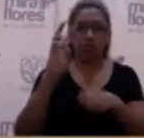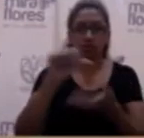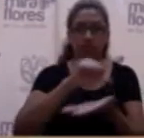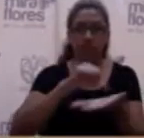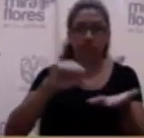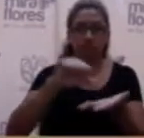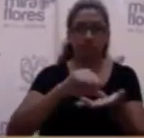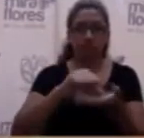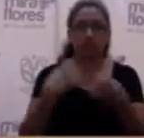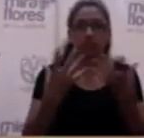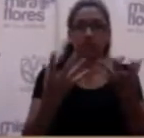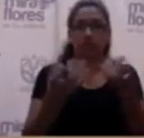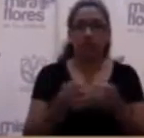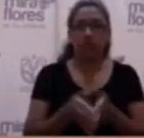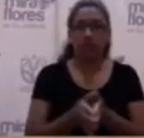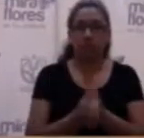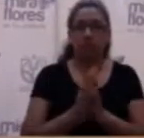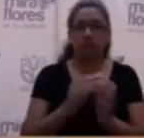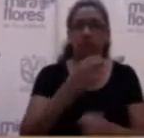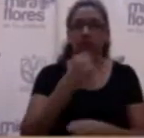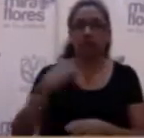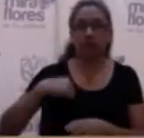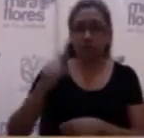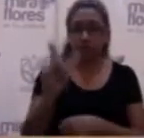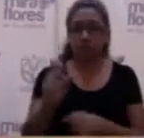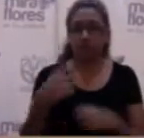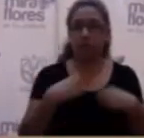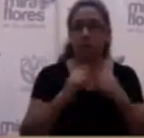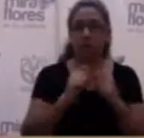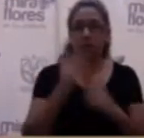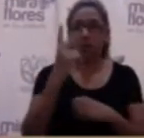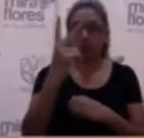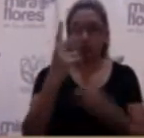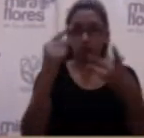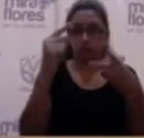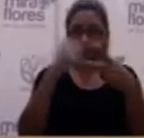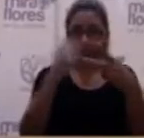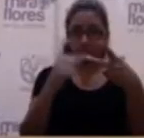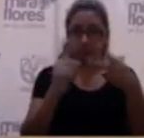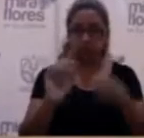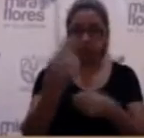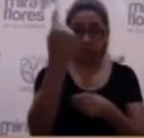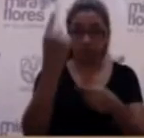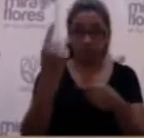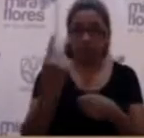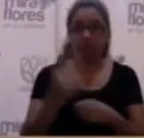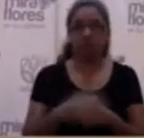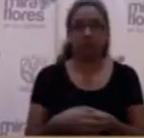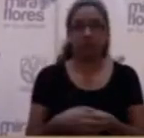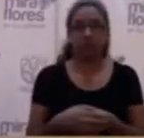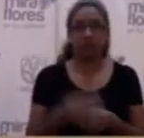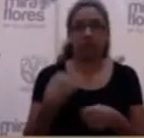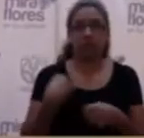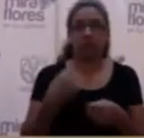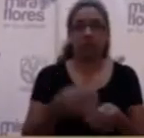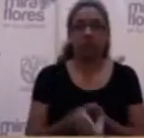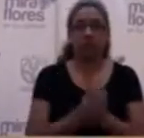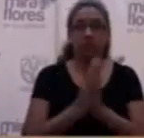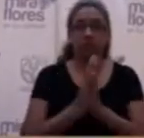grupo de 6 parques, quería, señor alcalde, mencionar dos cosas. En primer